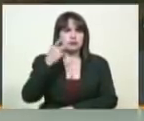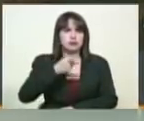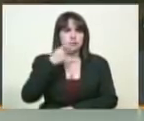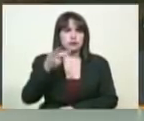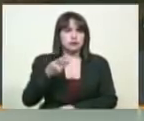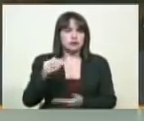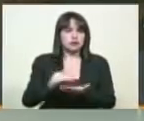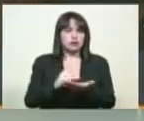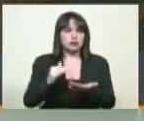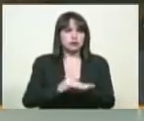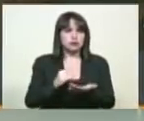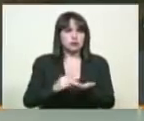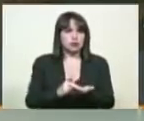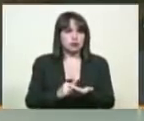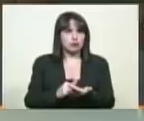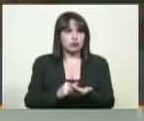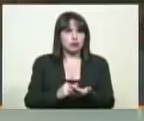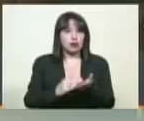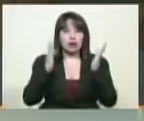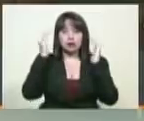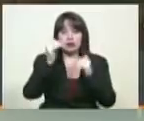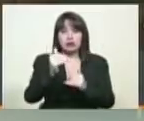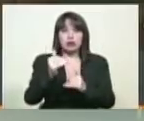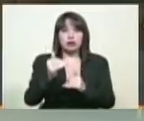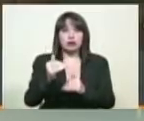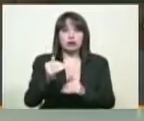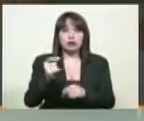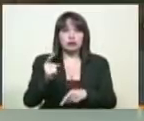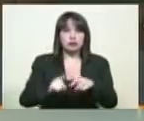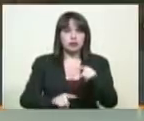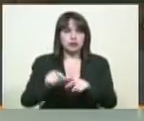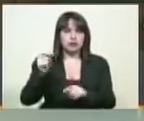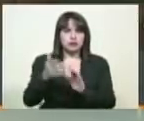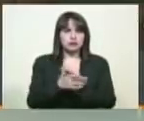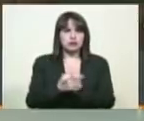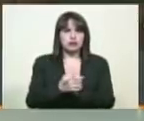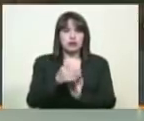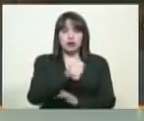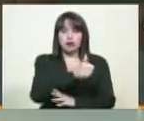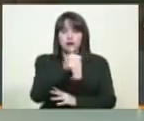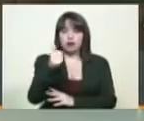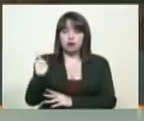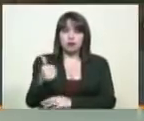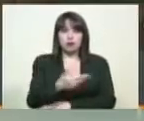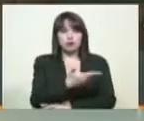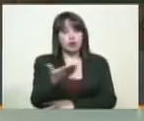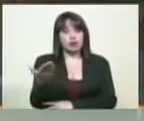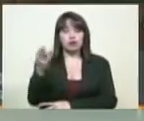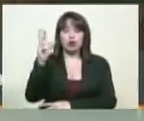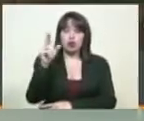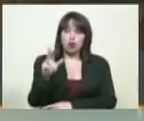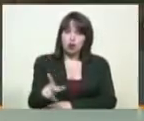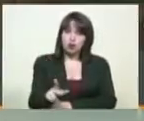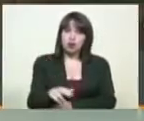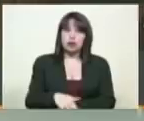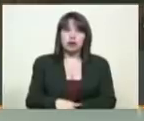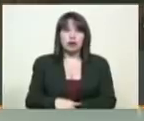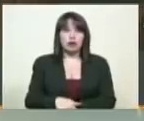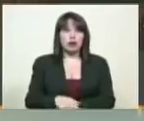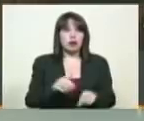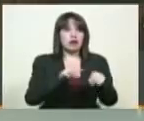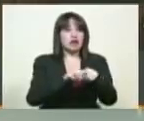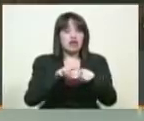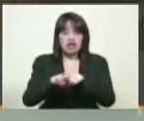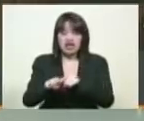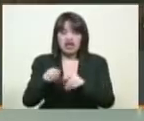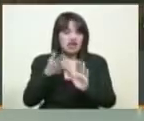solución eso si atenderlo todos los días lo que yo le digo a cada uno de ustedes todos los días no están los puntos críticos como lo